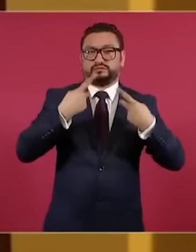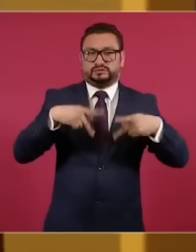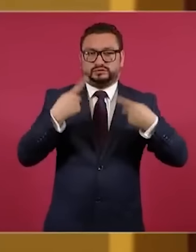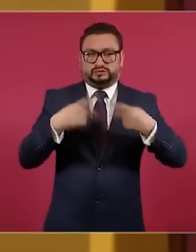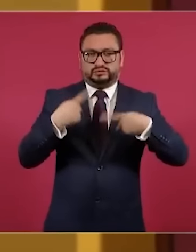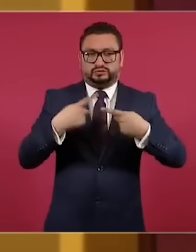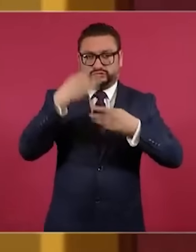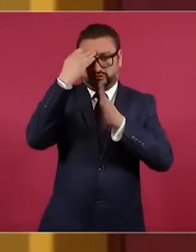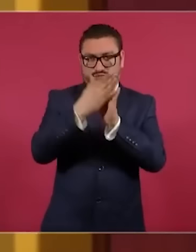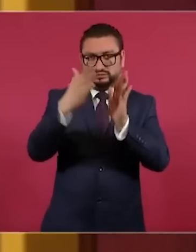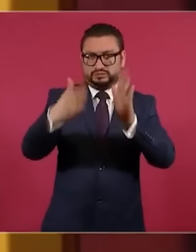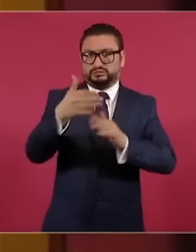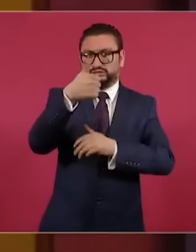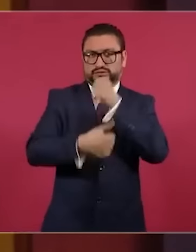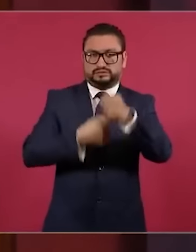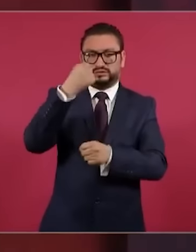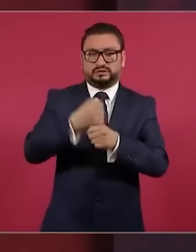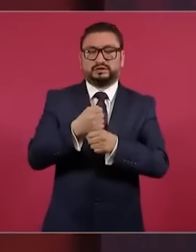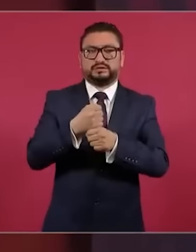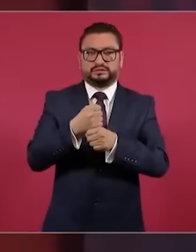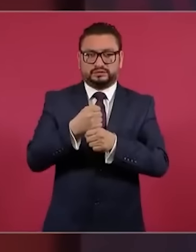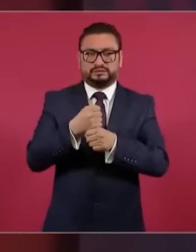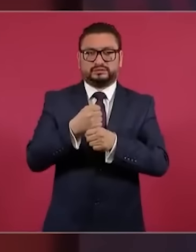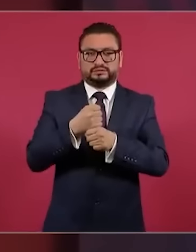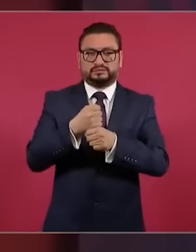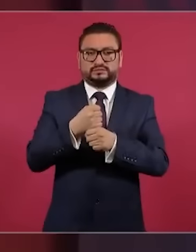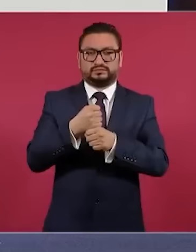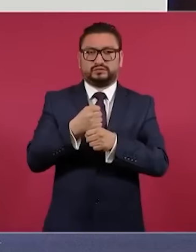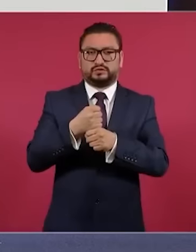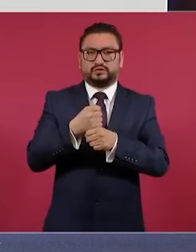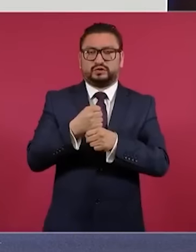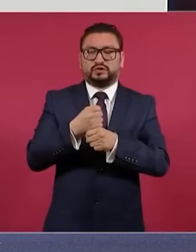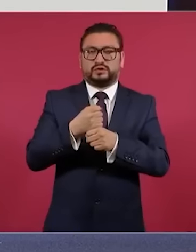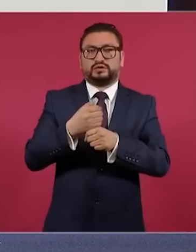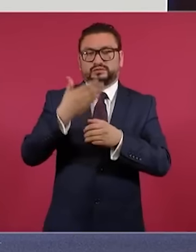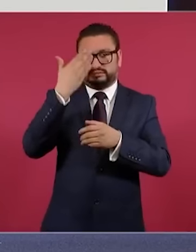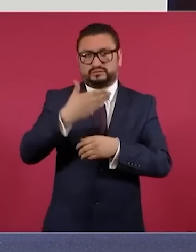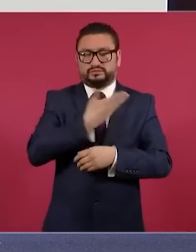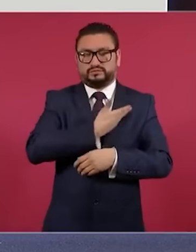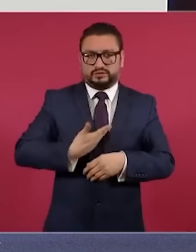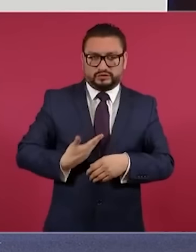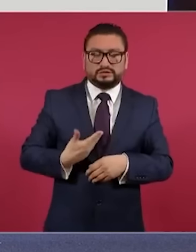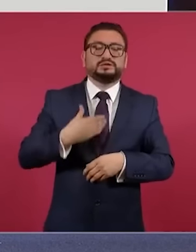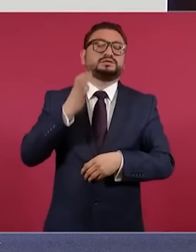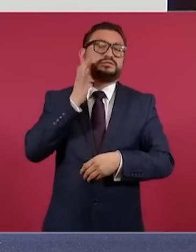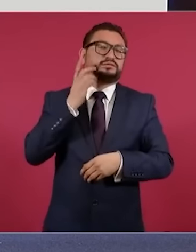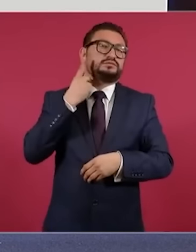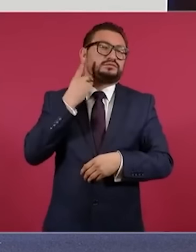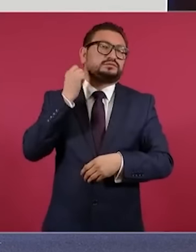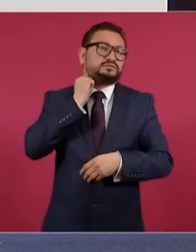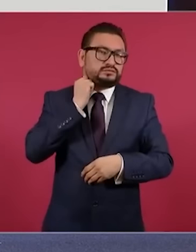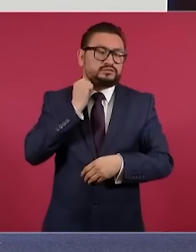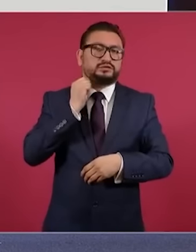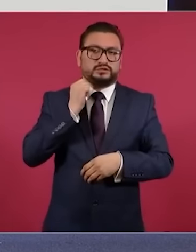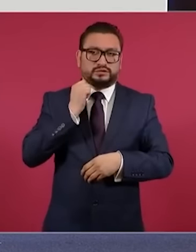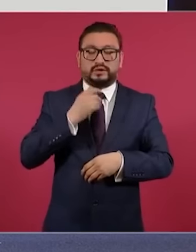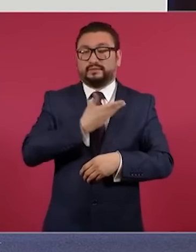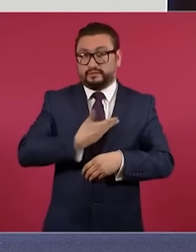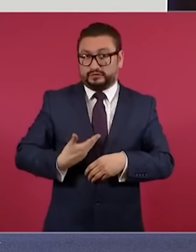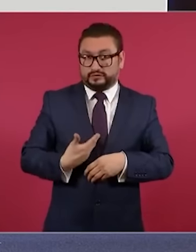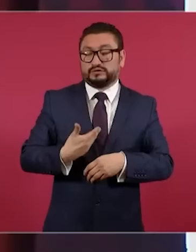por un periodo de 6 años de los por parte de los poderes de la Unión. El Poder Ejecutivo nombrará uno,